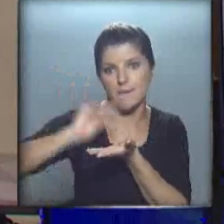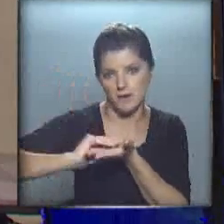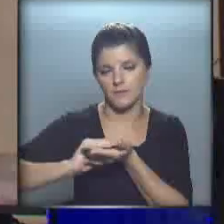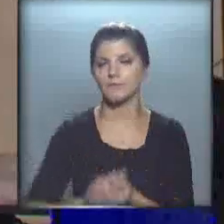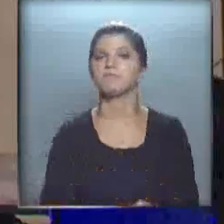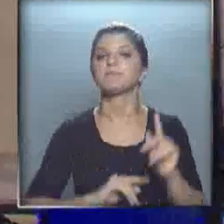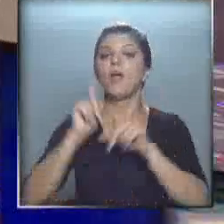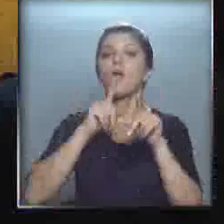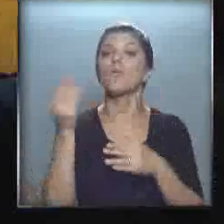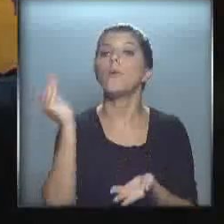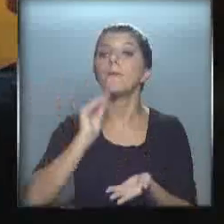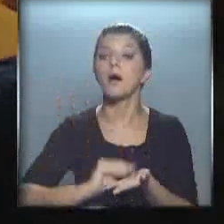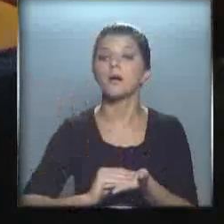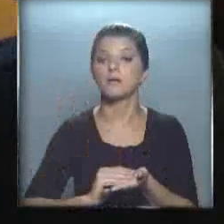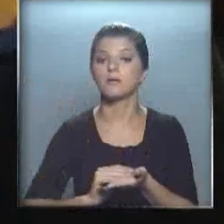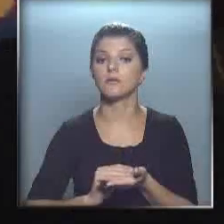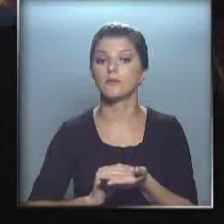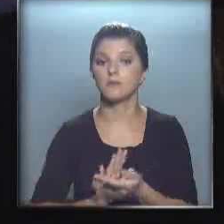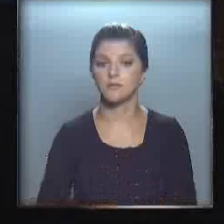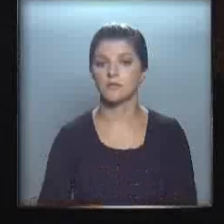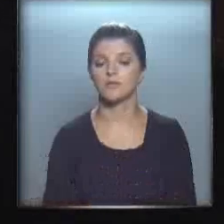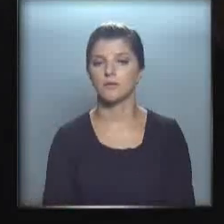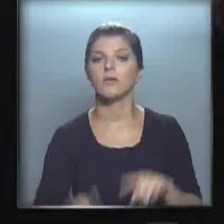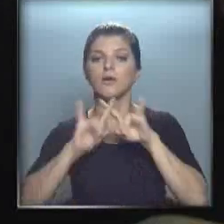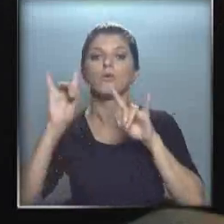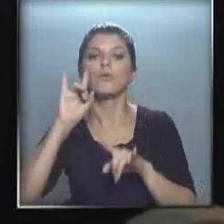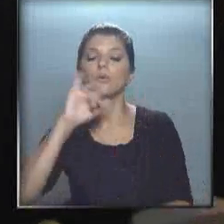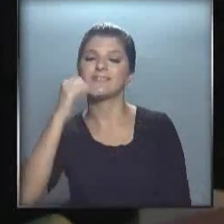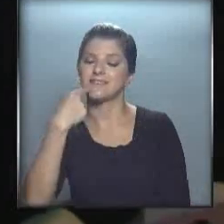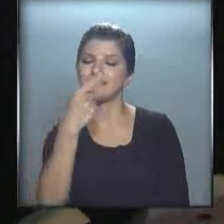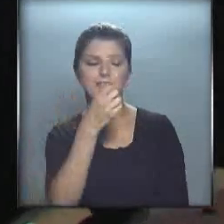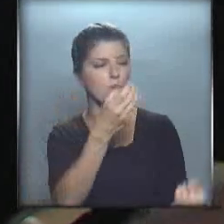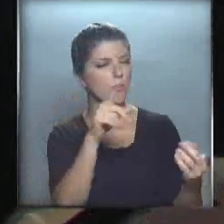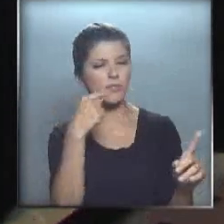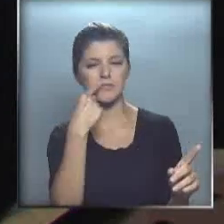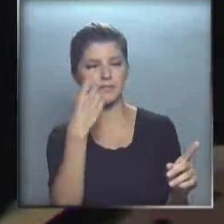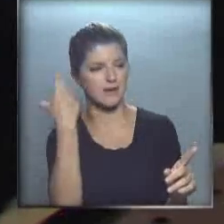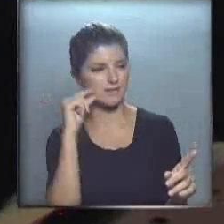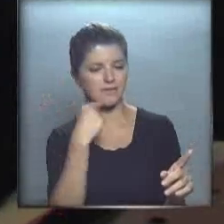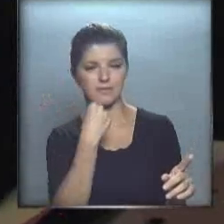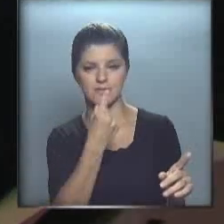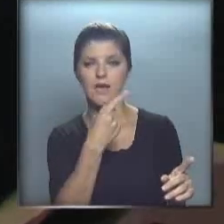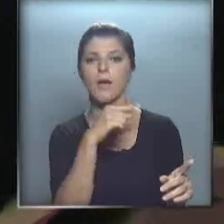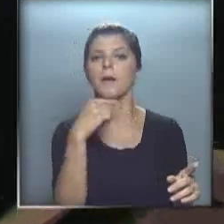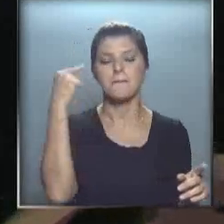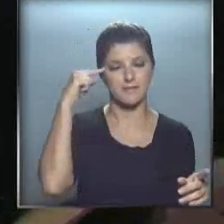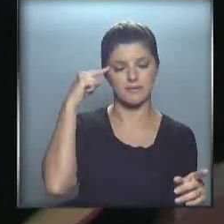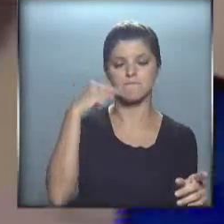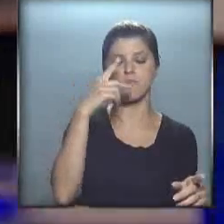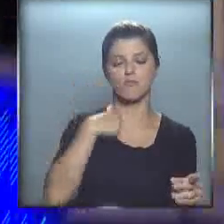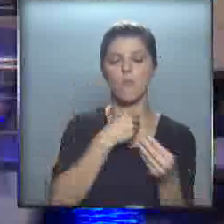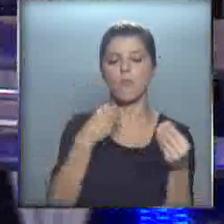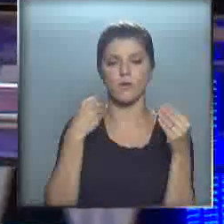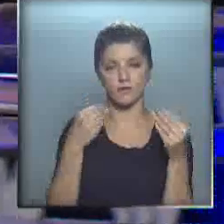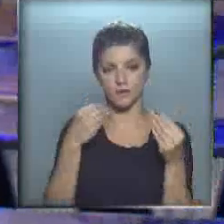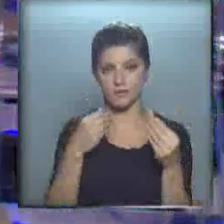Perfecto. ¿Alguien más que quiera acotar algo? Está bueno, Bayano, lo que decían acá recién de, preguntarte por qué, pero a mí me parece que